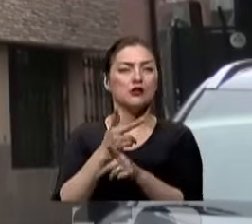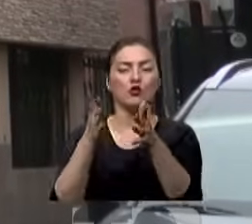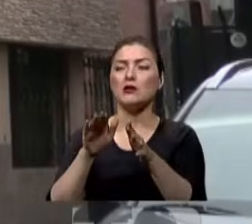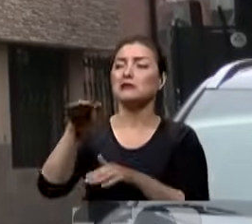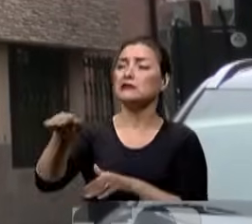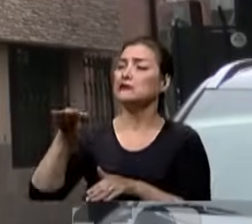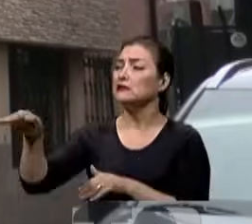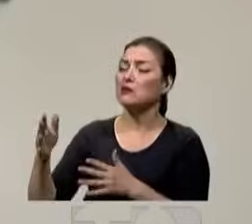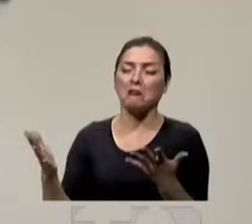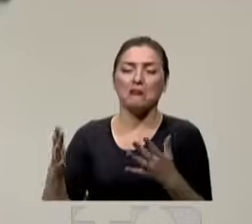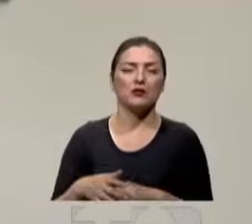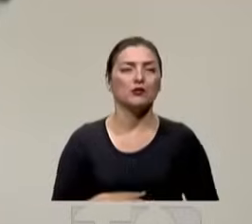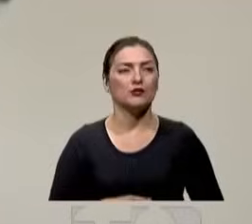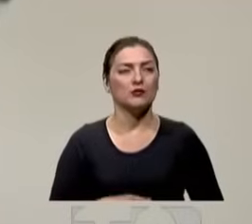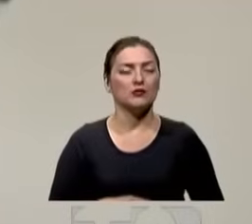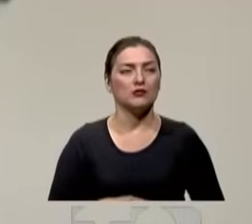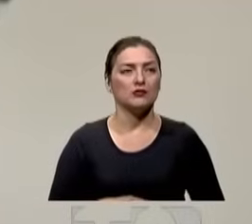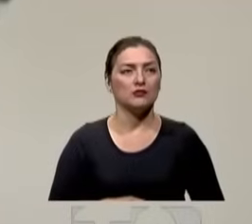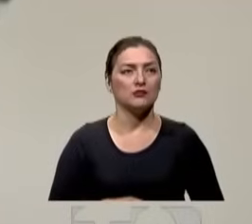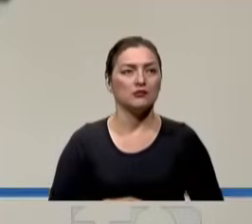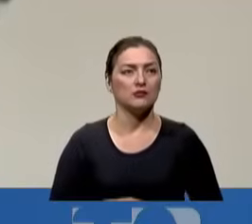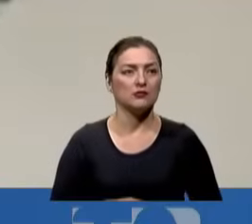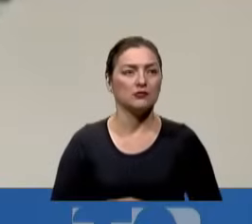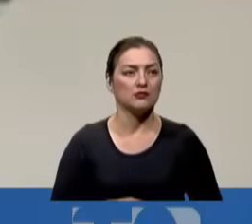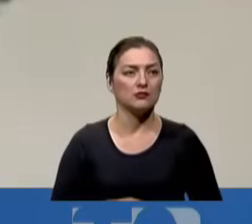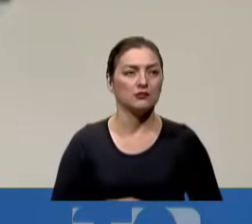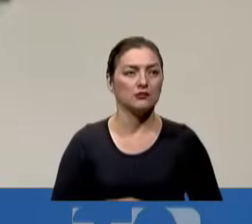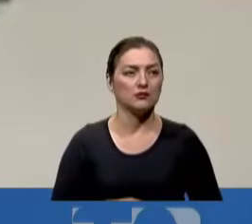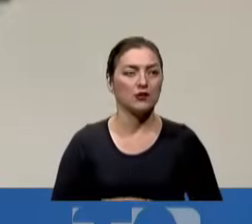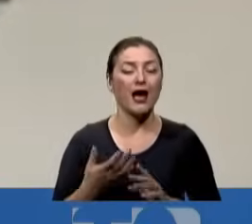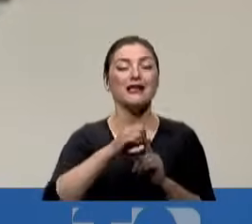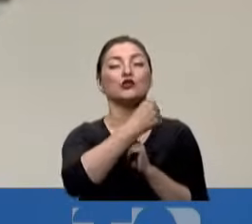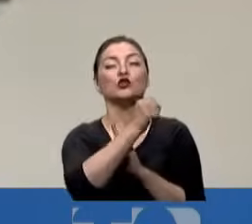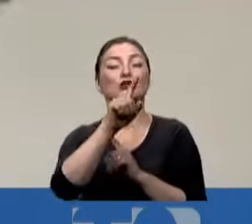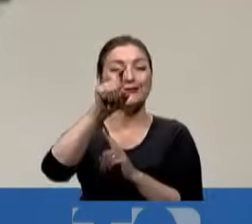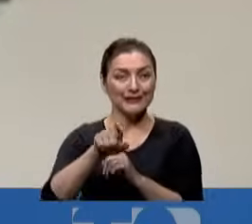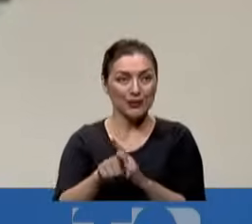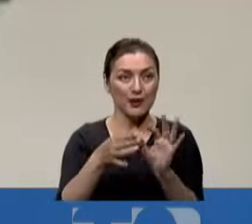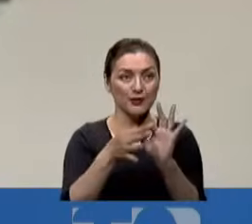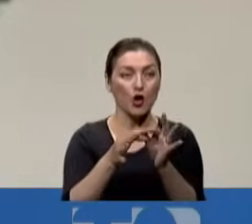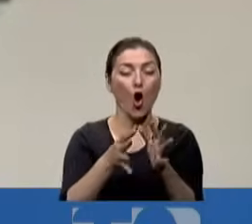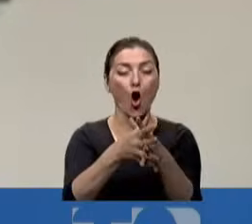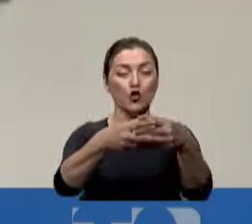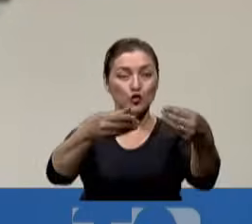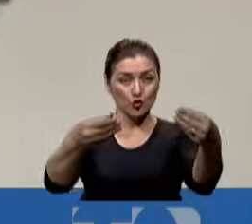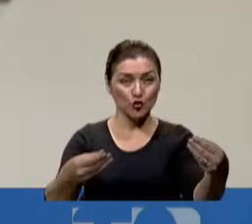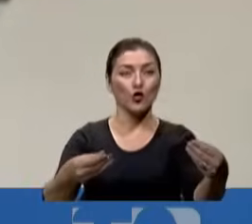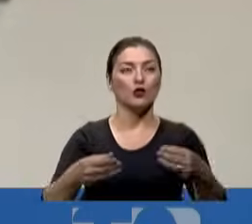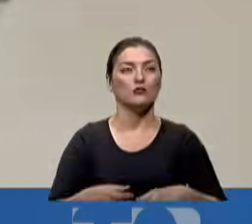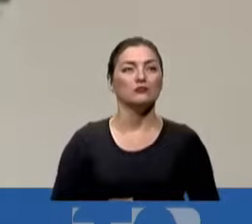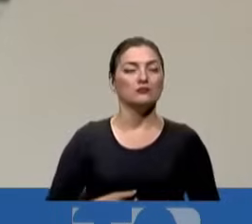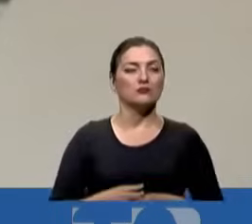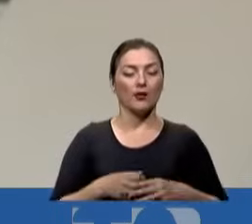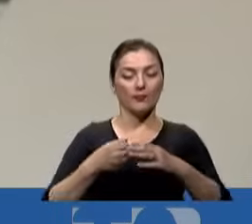concejales, afirma Fidel Chamba. Esta es una situación que debe ser arreglada ya, mucho más cuando estamos hablando en una lógica de que